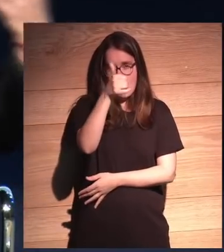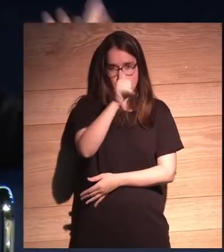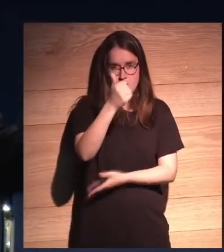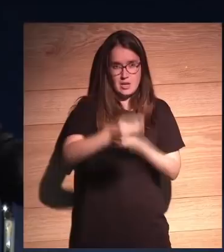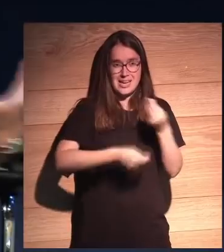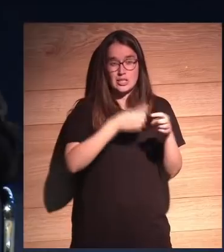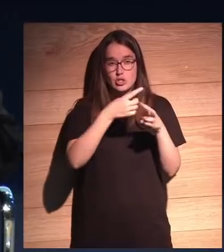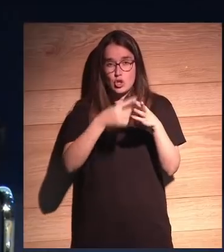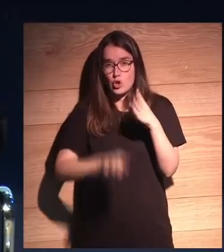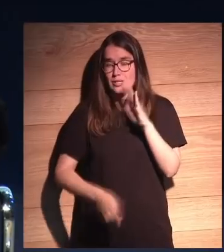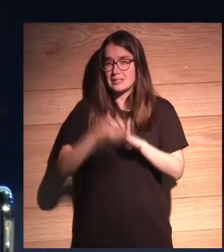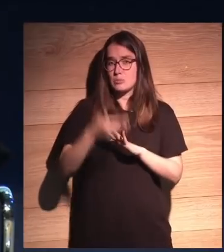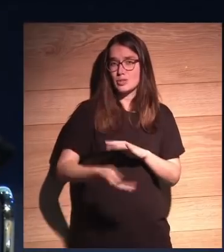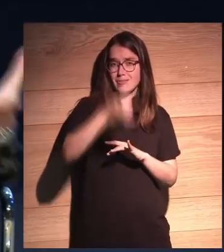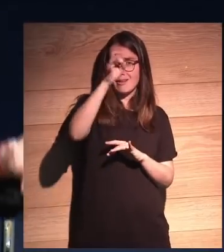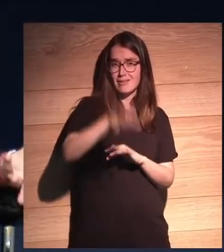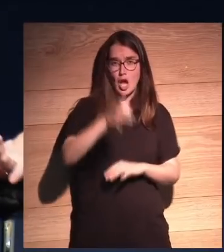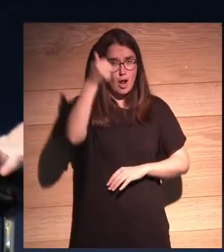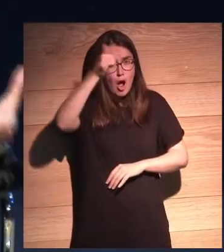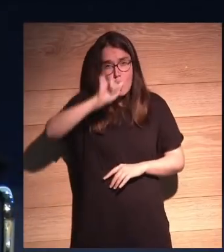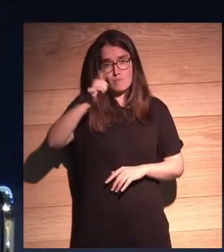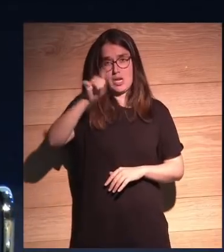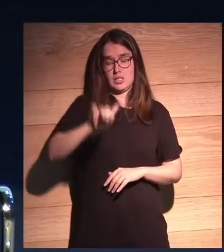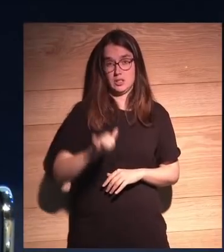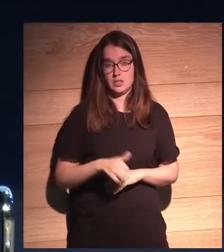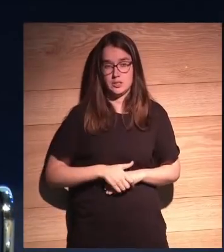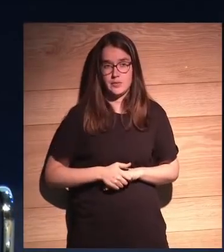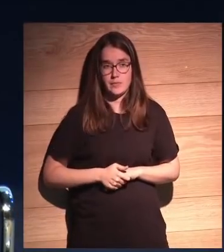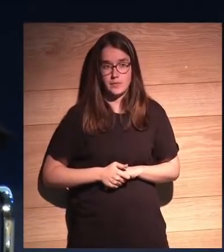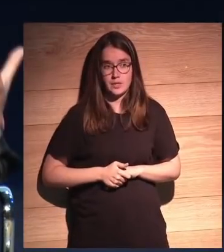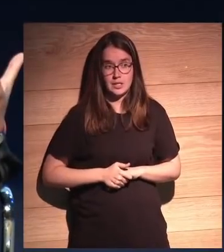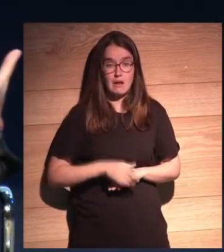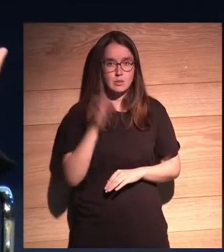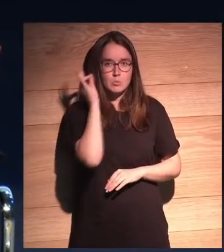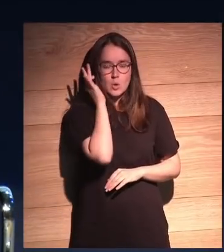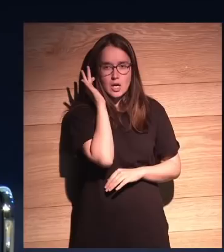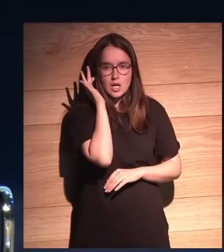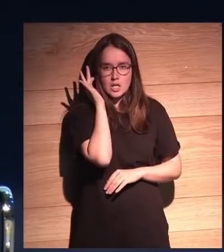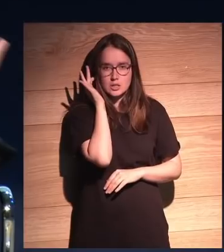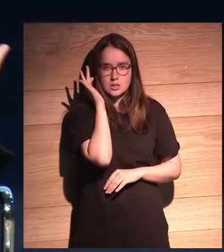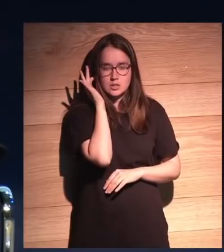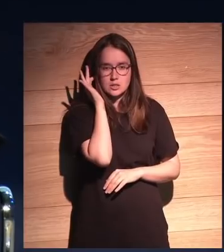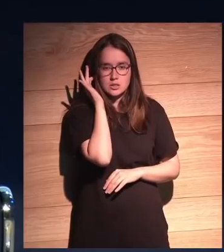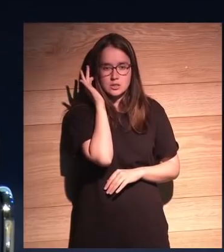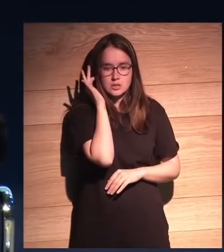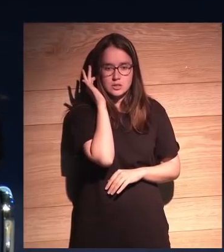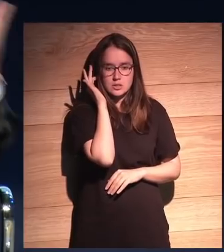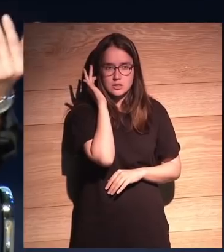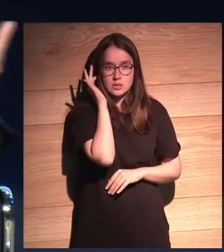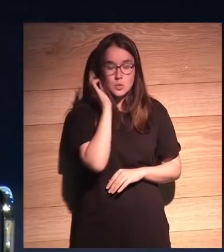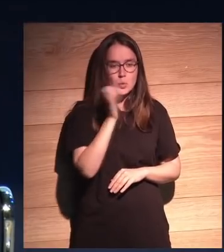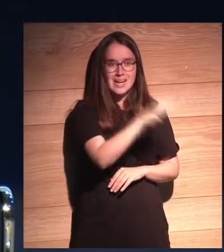que han hecho cosas importantes han sido los hombres, y las mujeres han ocupado